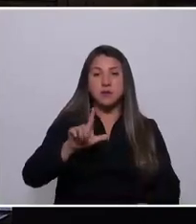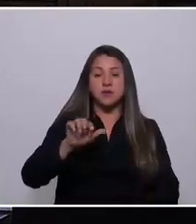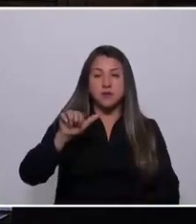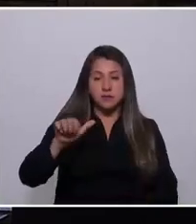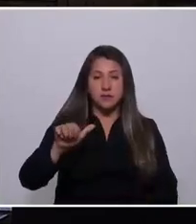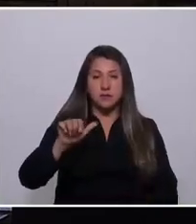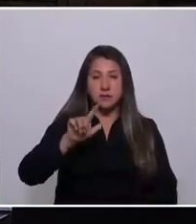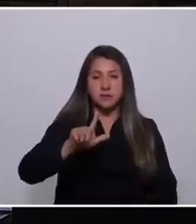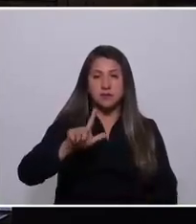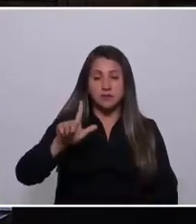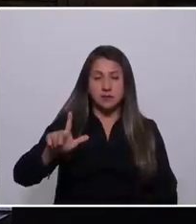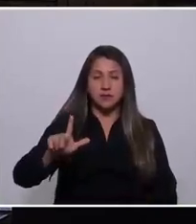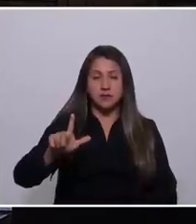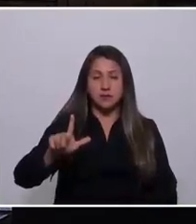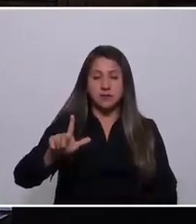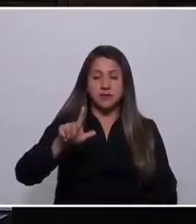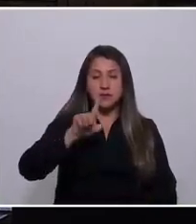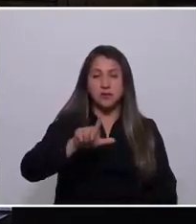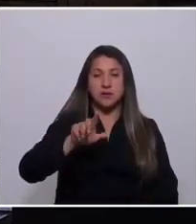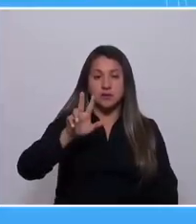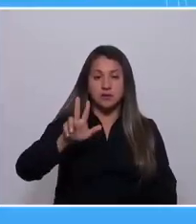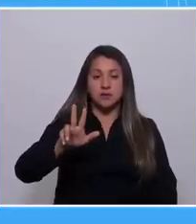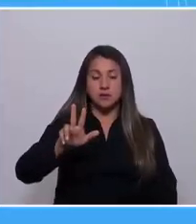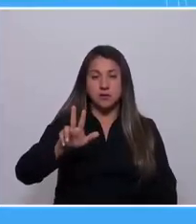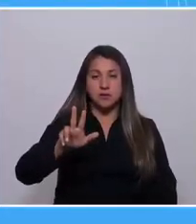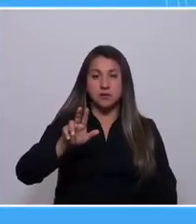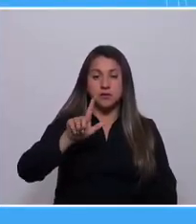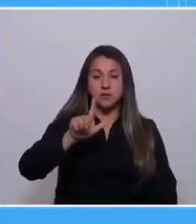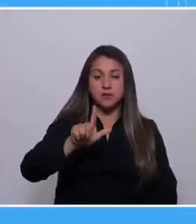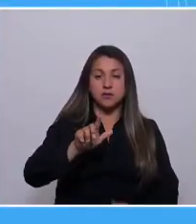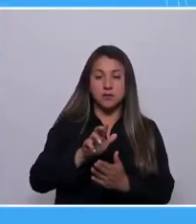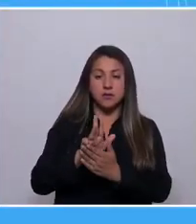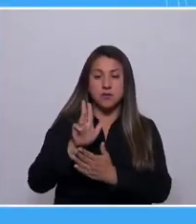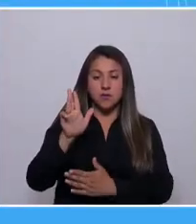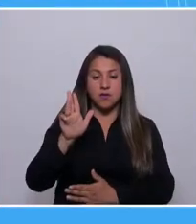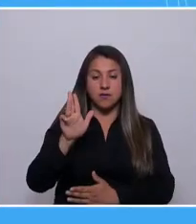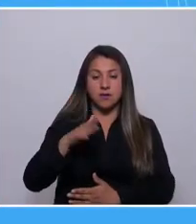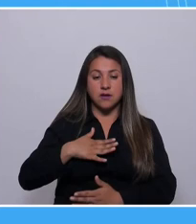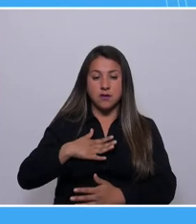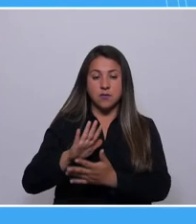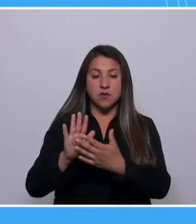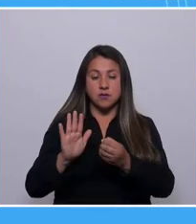76, 77, 78 y 79.